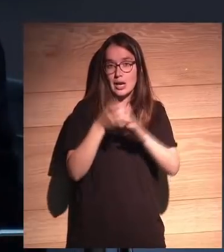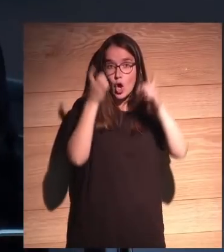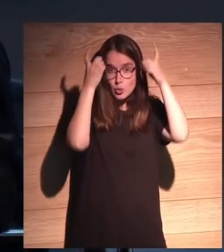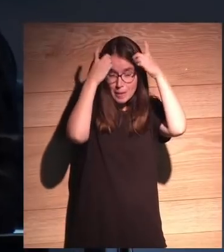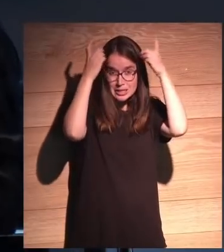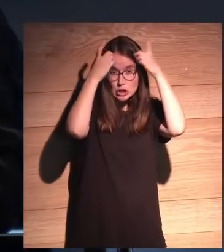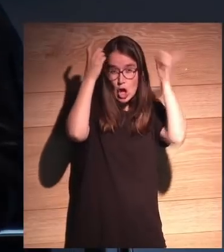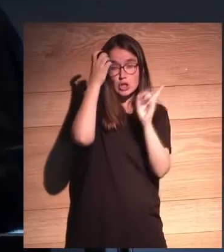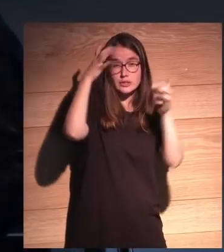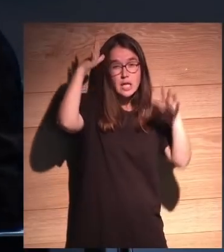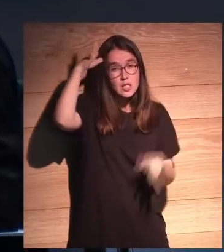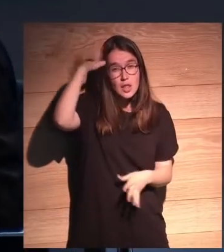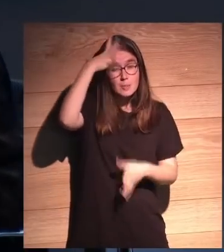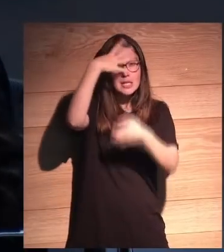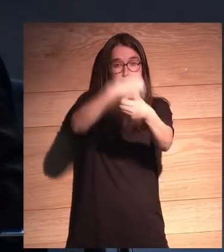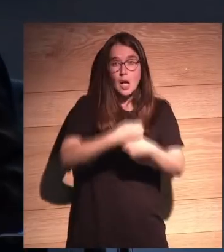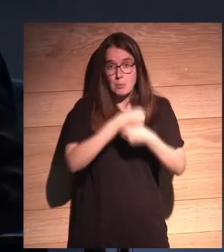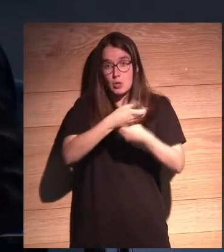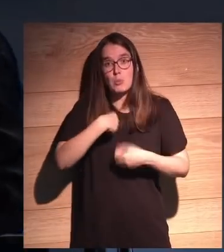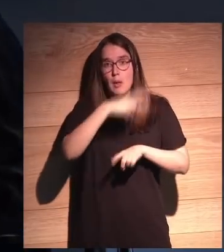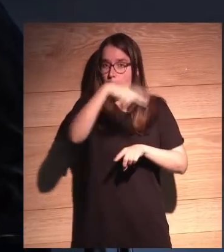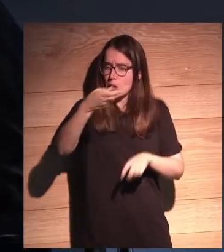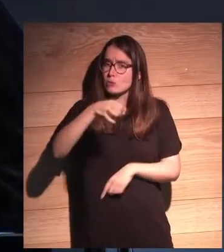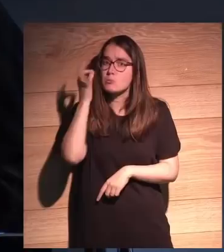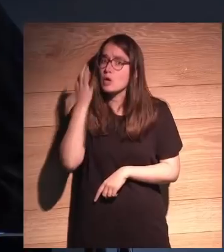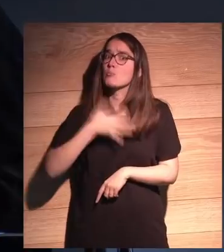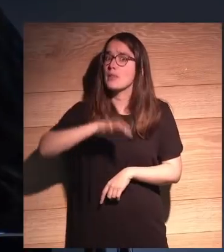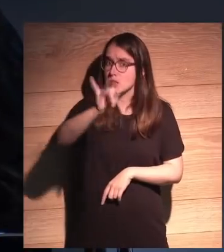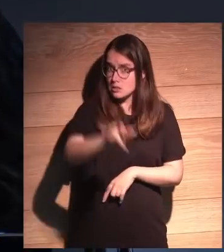las ciervas, los caballos, etcétera, etcétera, etcétera, ¿no?